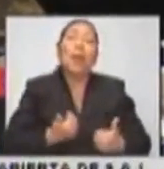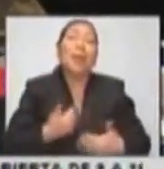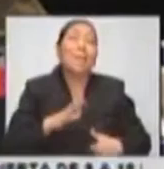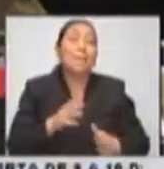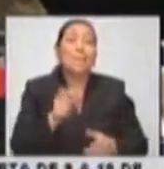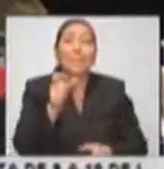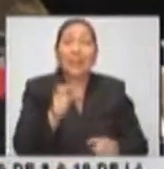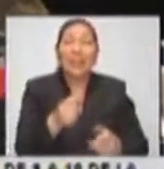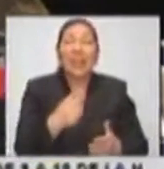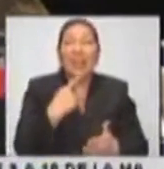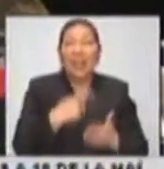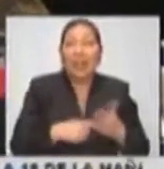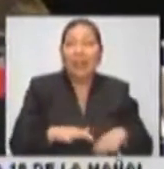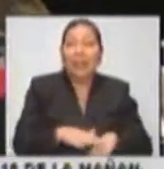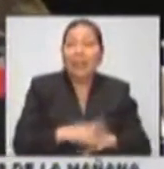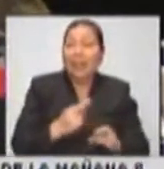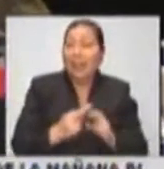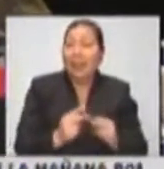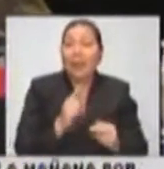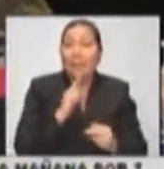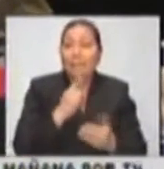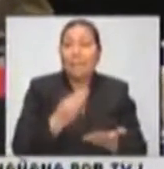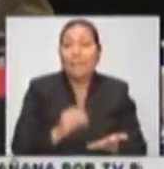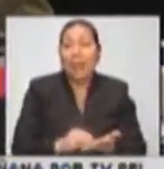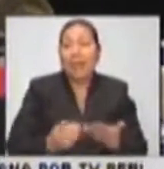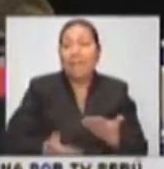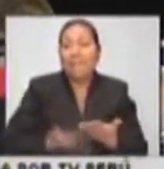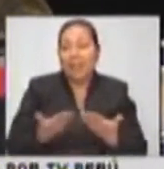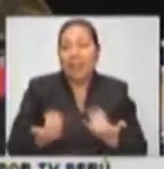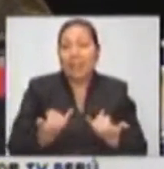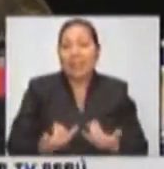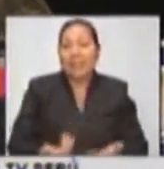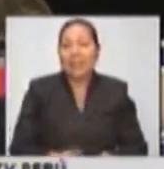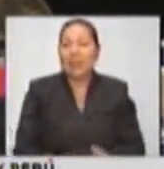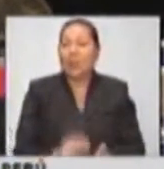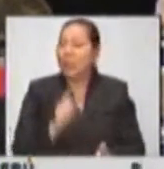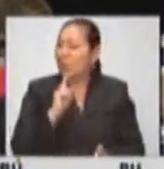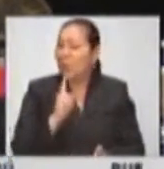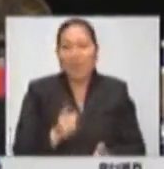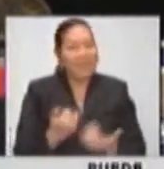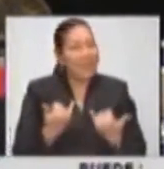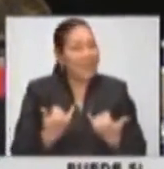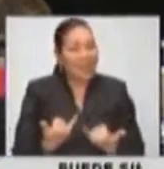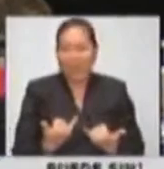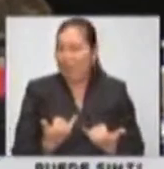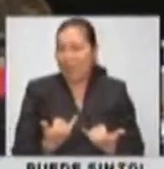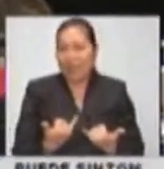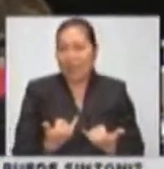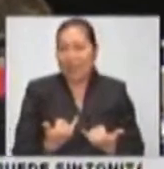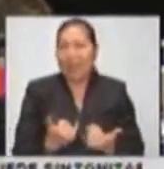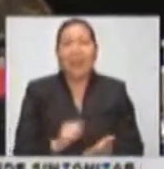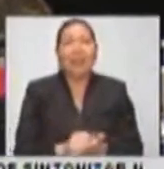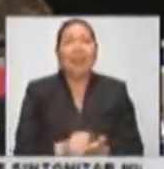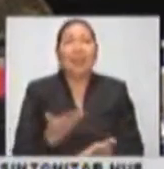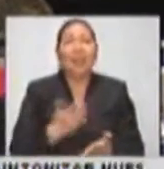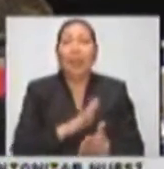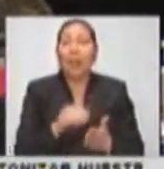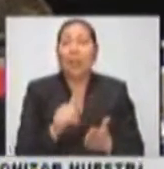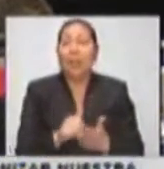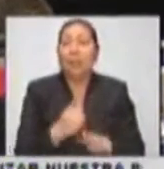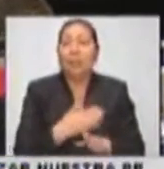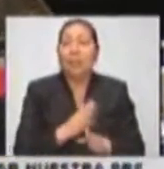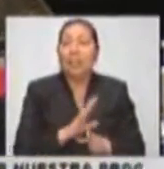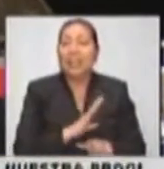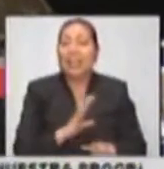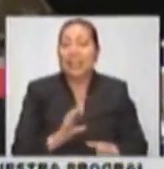país entienda de qué se trata esta regulación, será más fácil de cumplirla en el territorio. No es la situación actual, no es la situación casi en todas las funciones